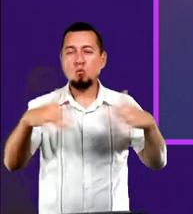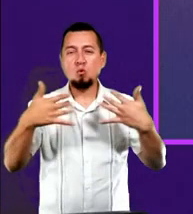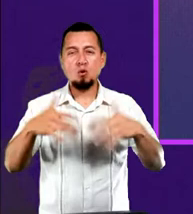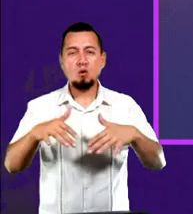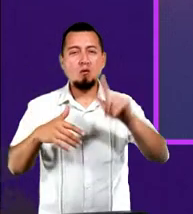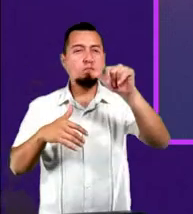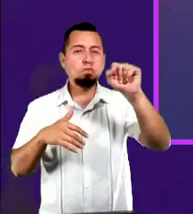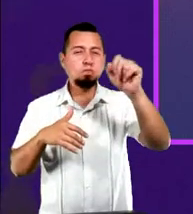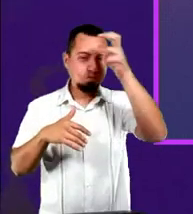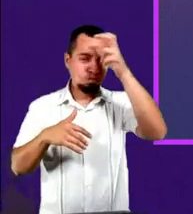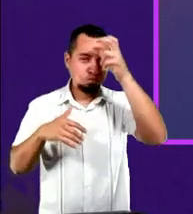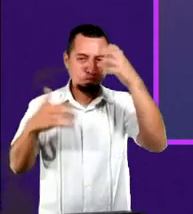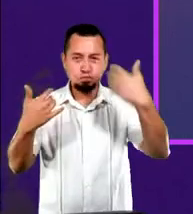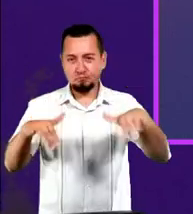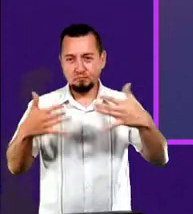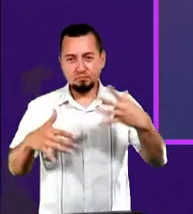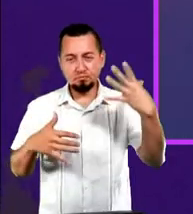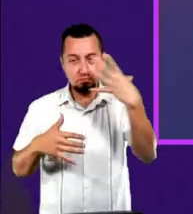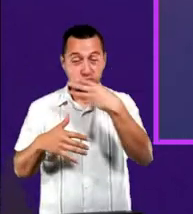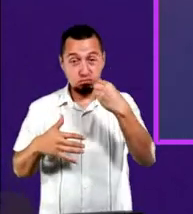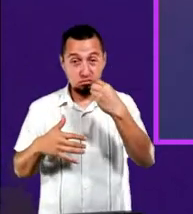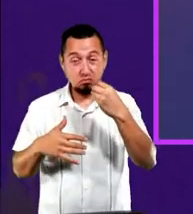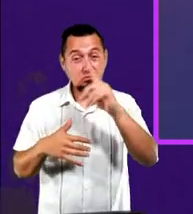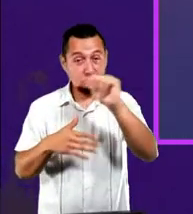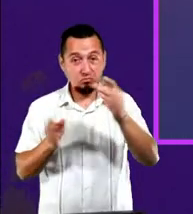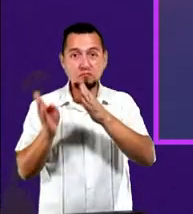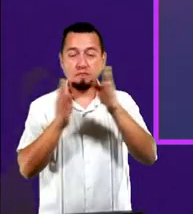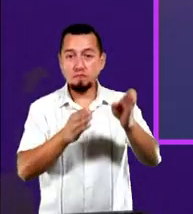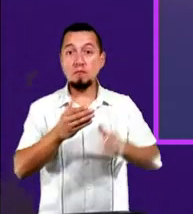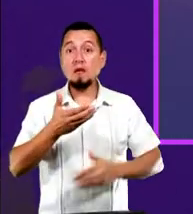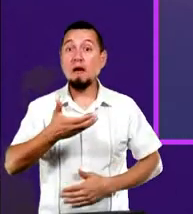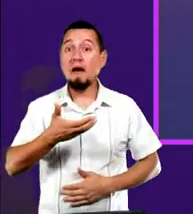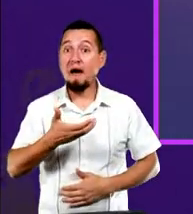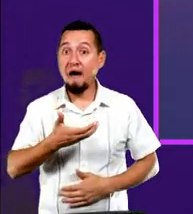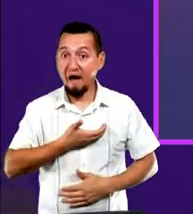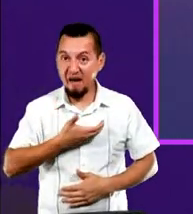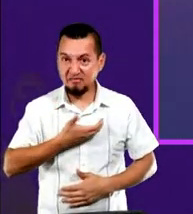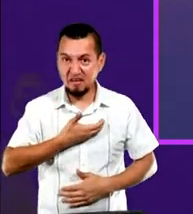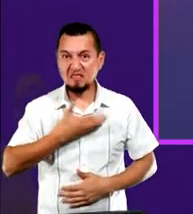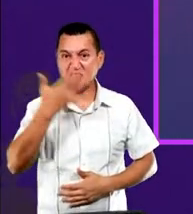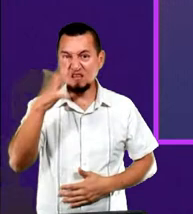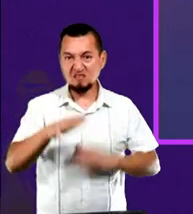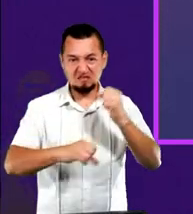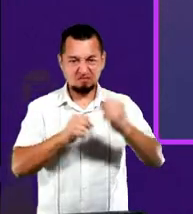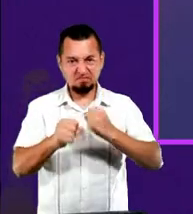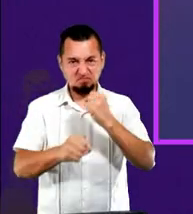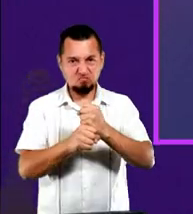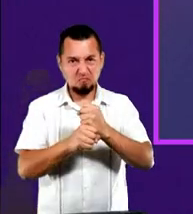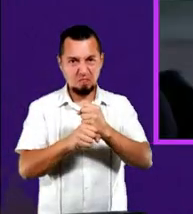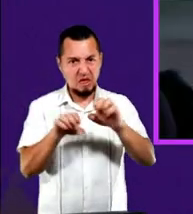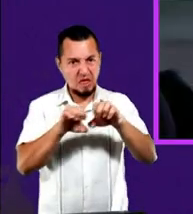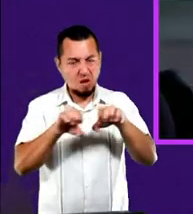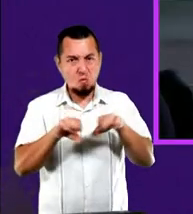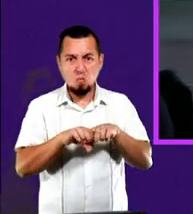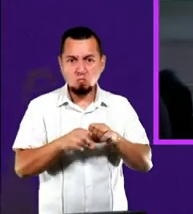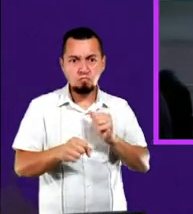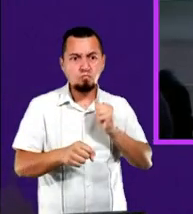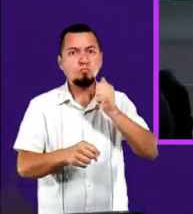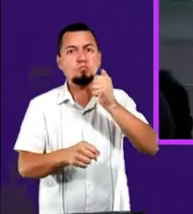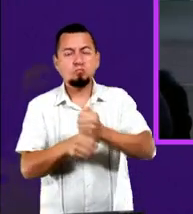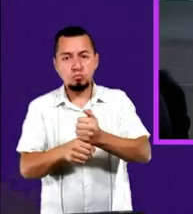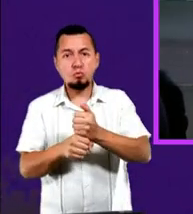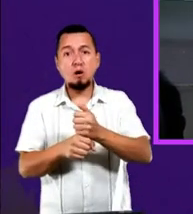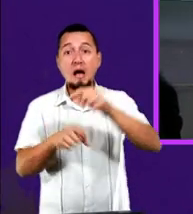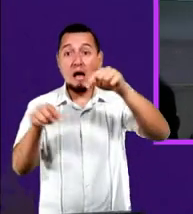Adelante. 10 años después, el otro equipo. No vamos a hacer aquí una polémica de a quién le van,